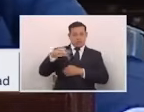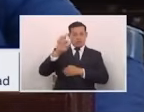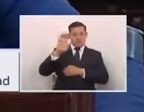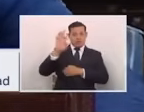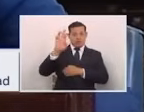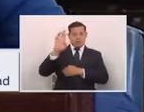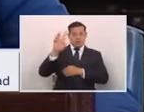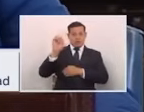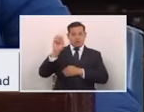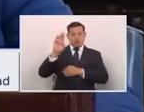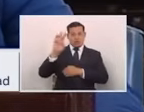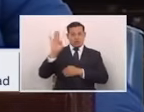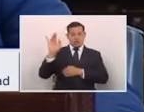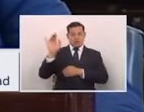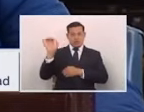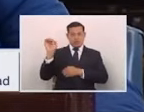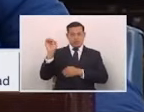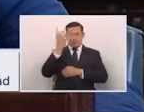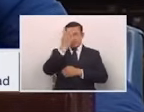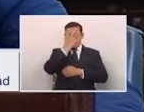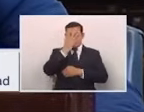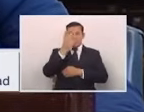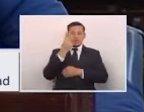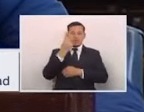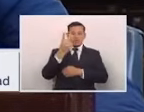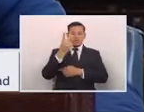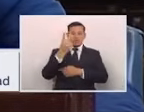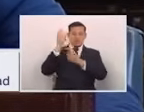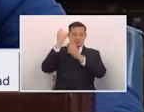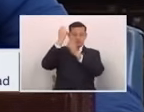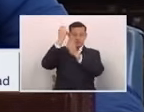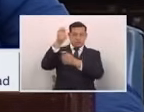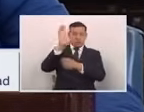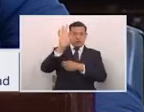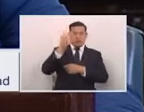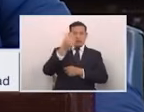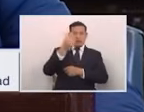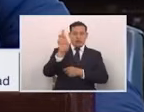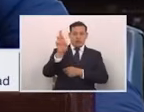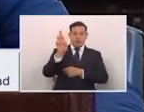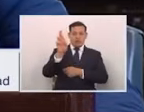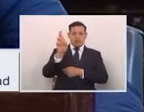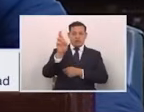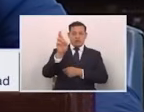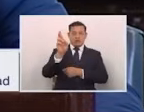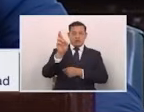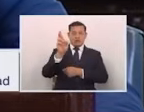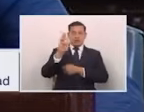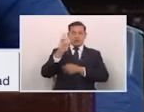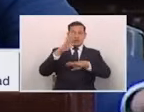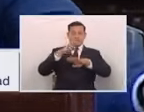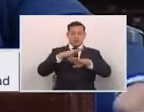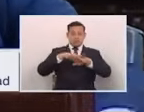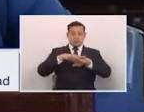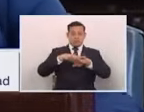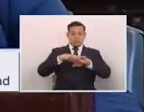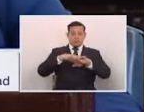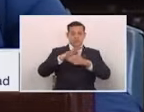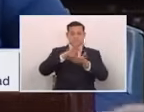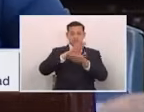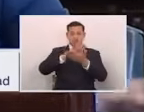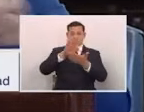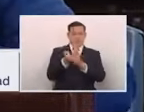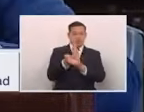Roberto Rubio, un sinvergüenza que está observado y demandado en la fiscalía, al que le fuimos a poner un aviso que agarraba